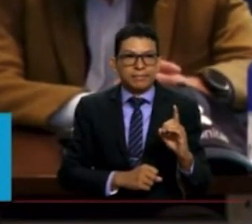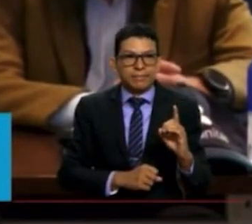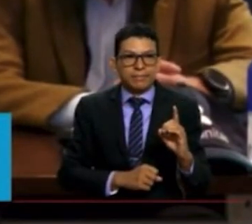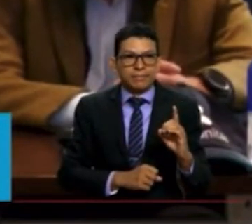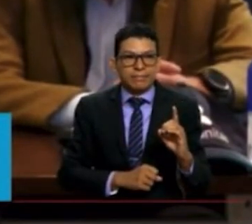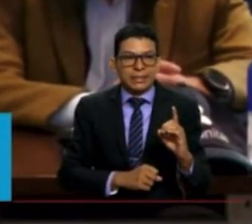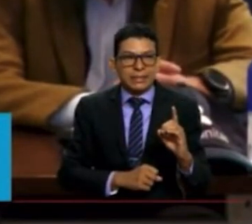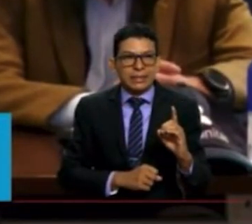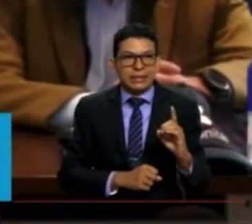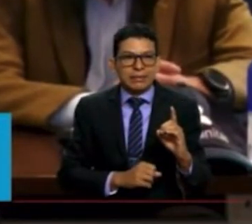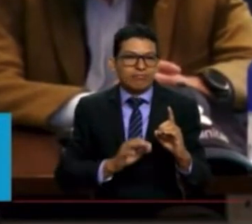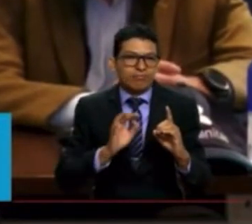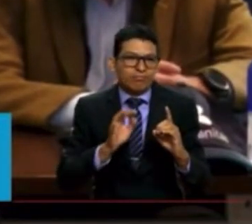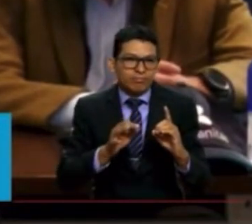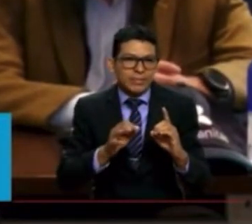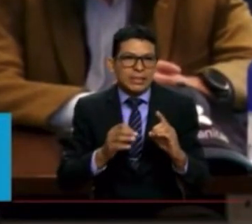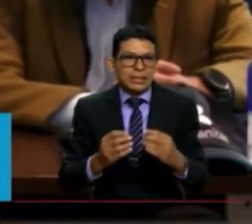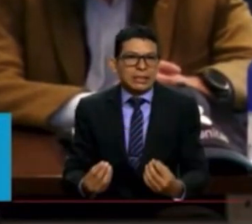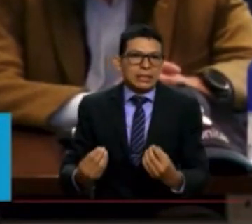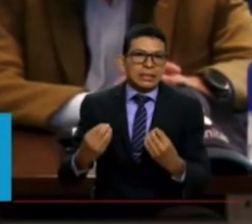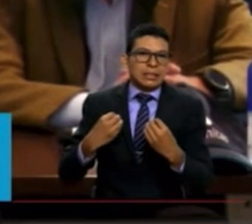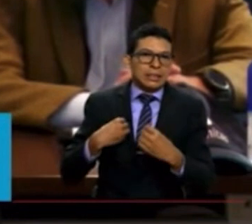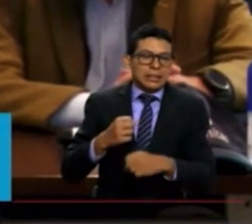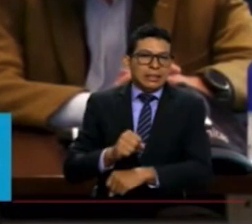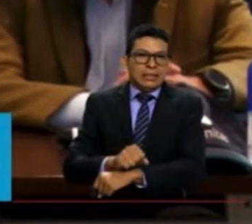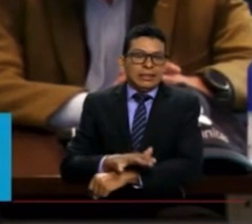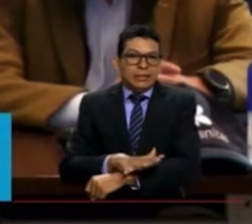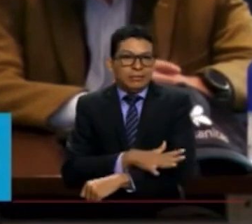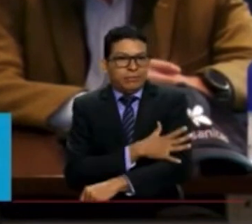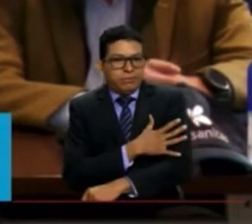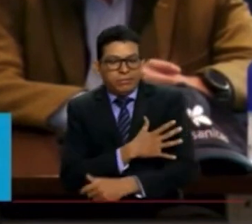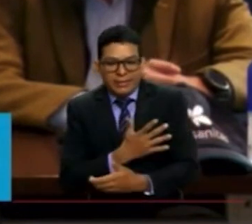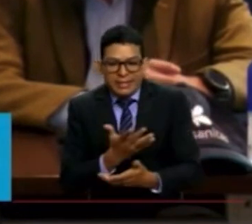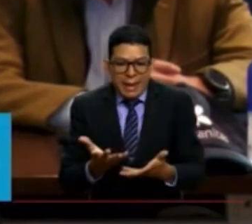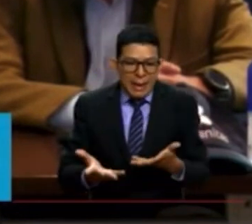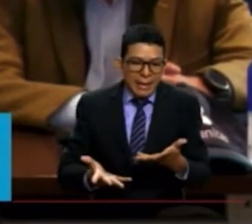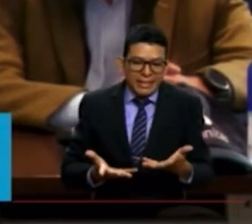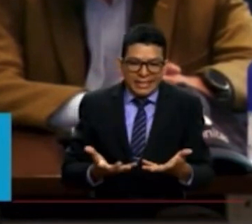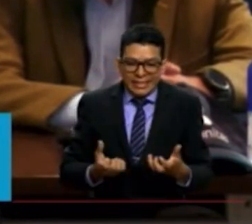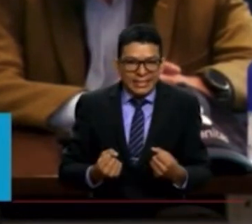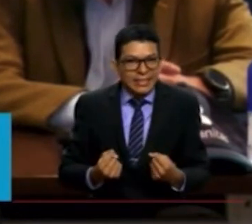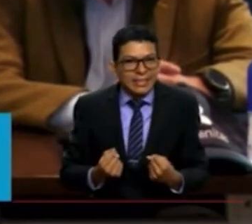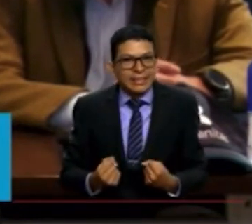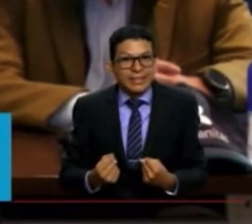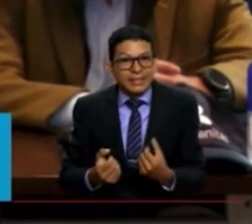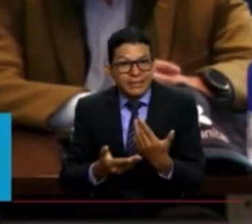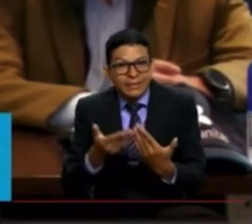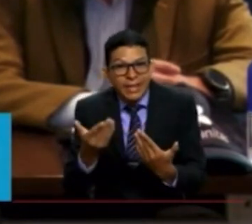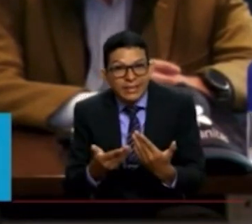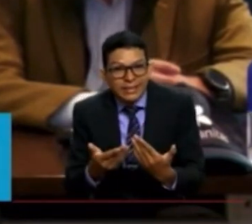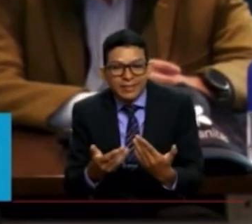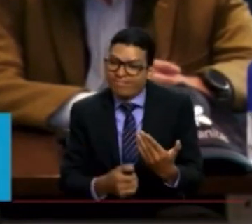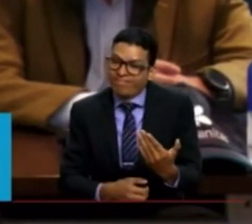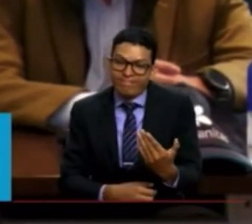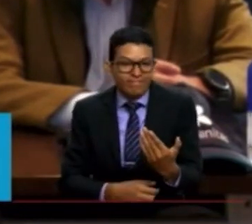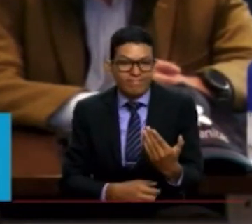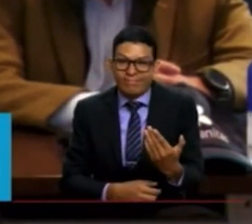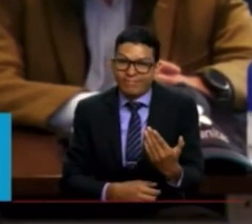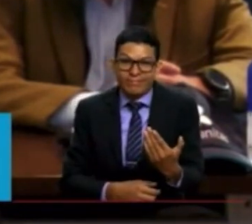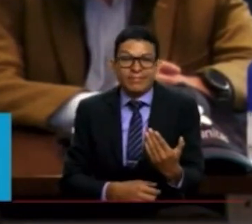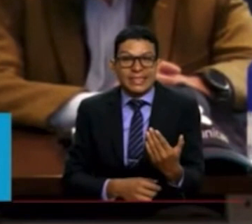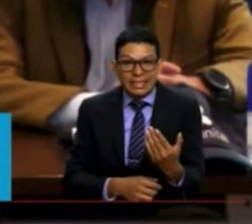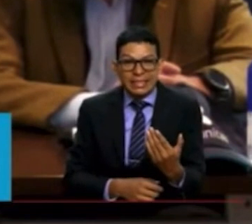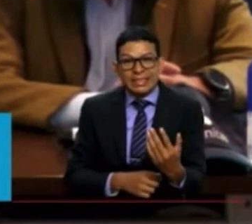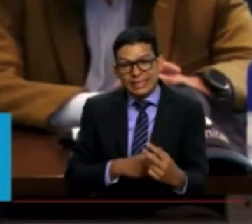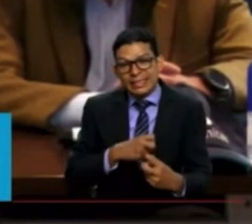obviamente nos trae pues muchas emociones encontradas. No es fácil, no es una decisión para nada fácil,